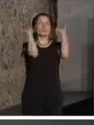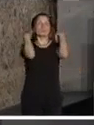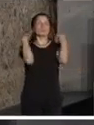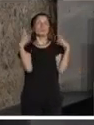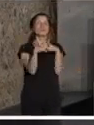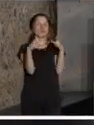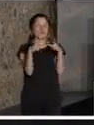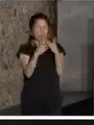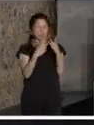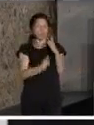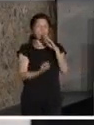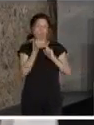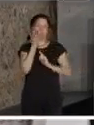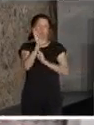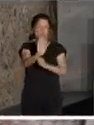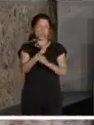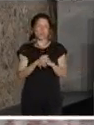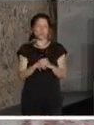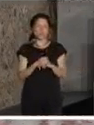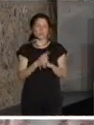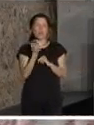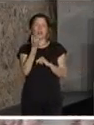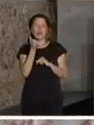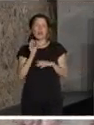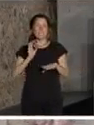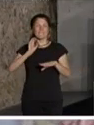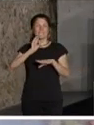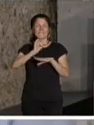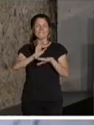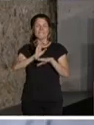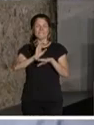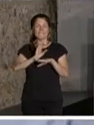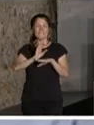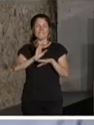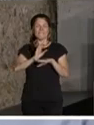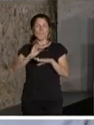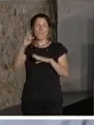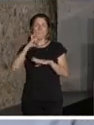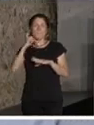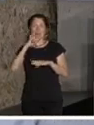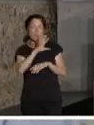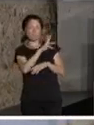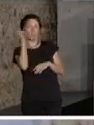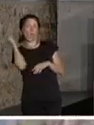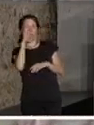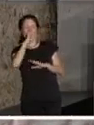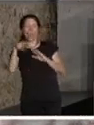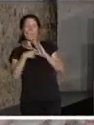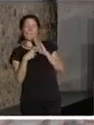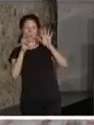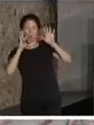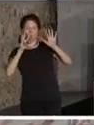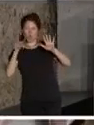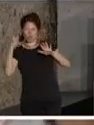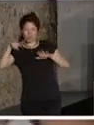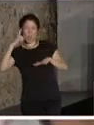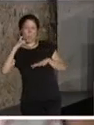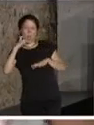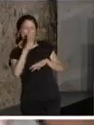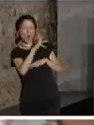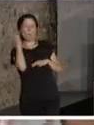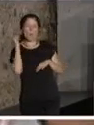social dotado con el dinero que nos robó la banca en 2008 para pagar